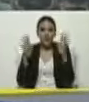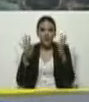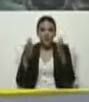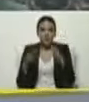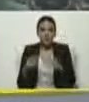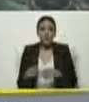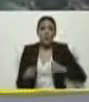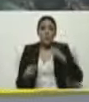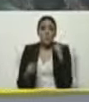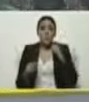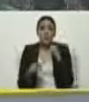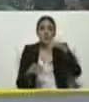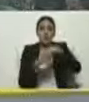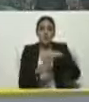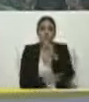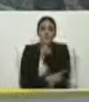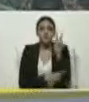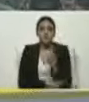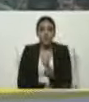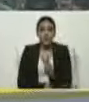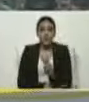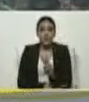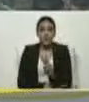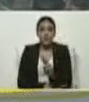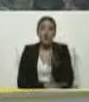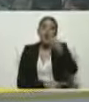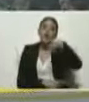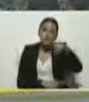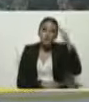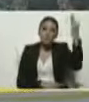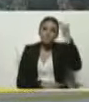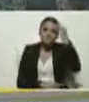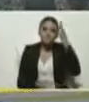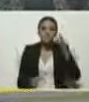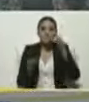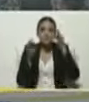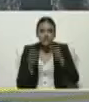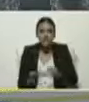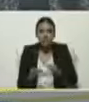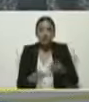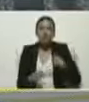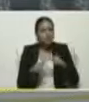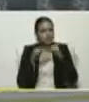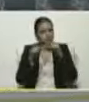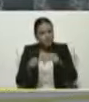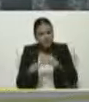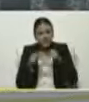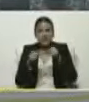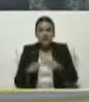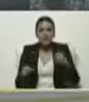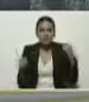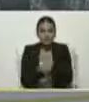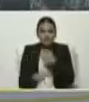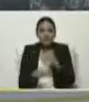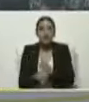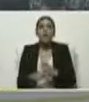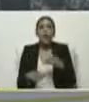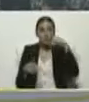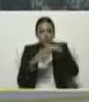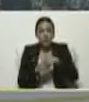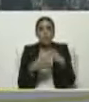Policías de Venezuela, y tengan la seguridad que seguirá estando en manos